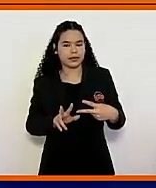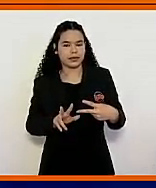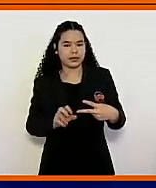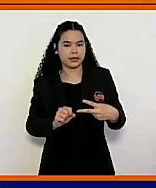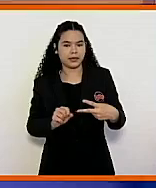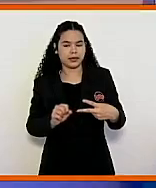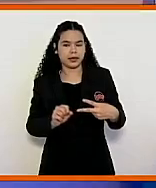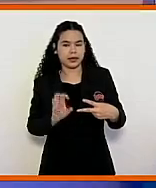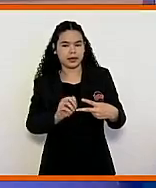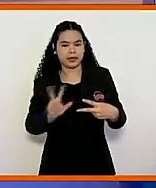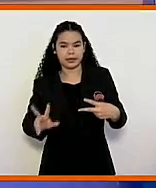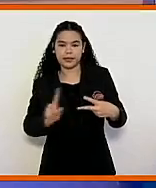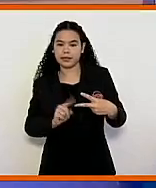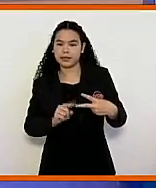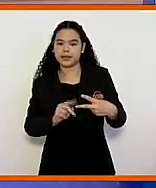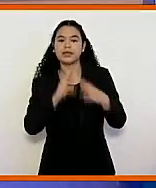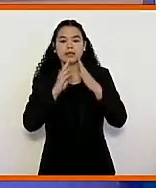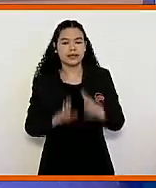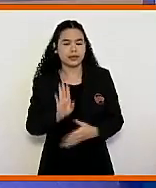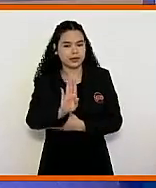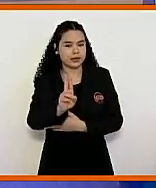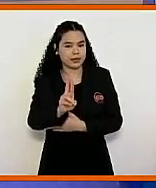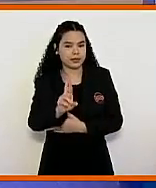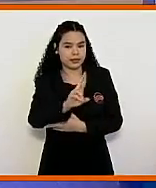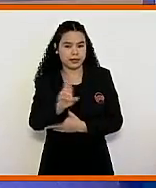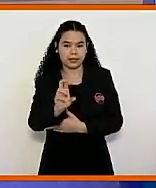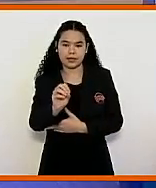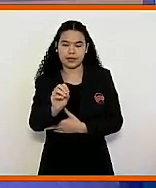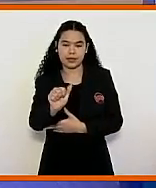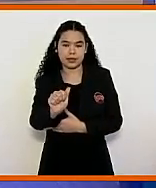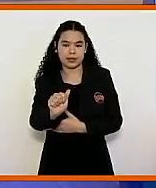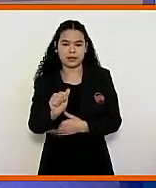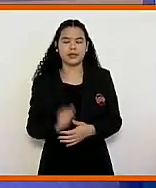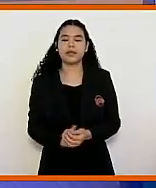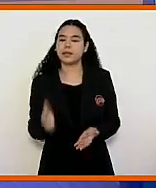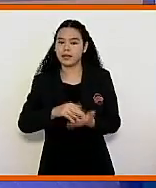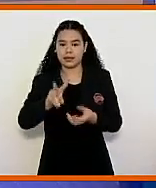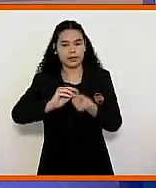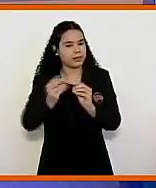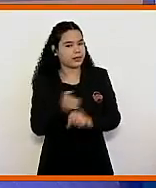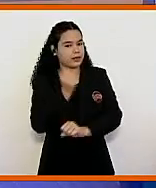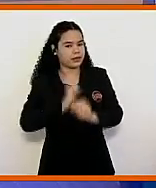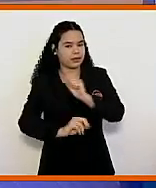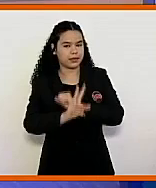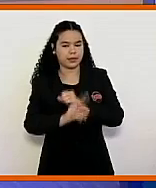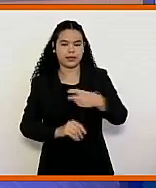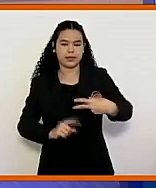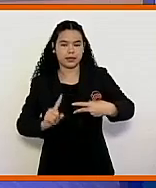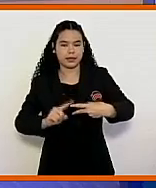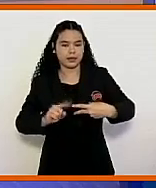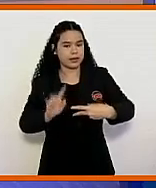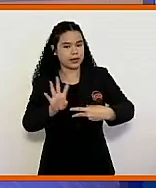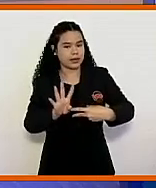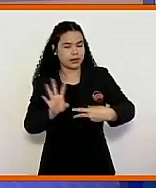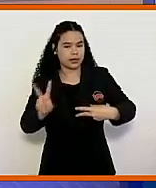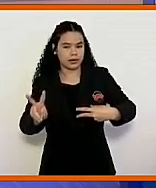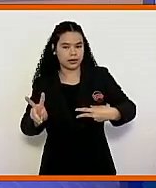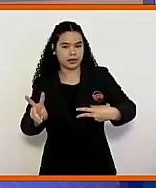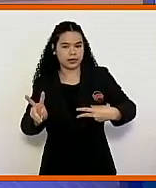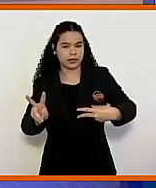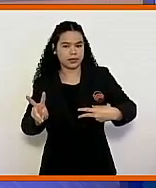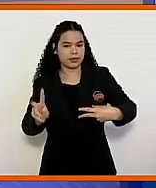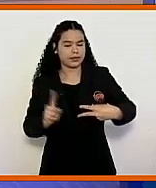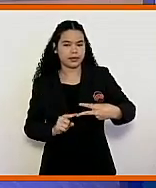con su catrachada burra. Con gusto repito, los dos números favorecidos son posición 1, 42, posición